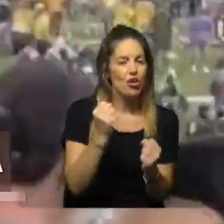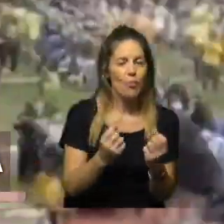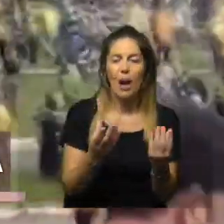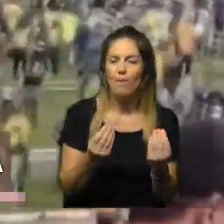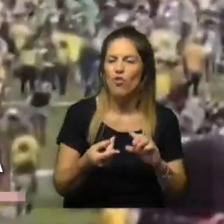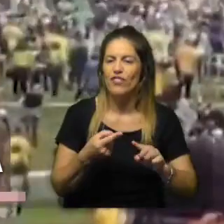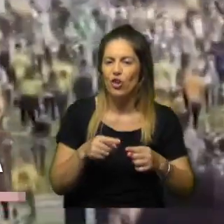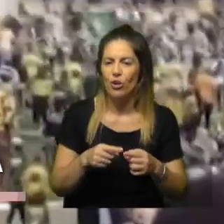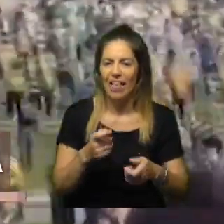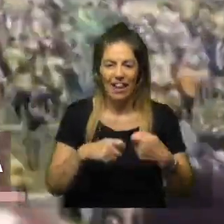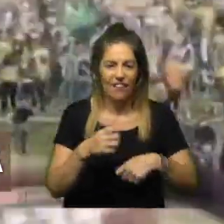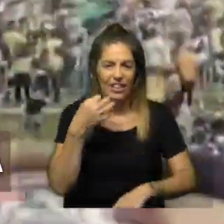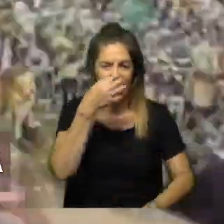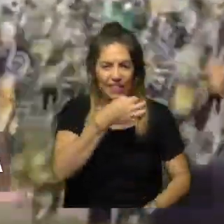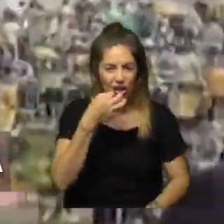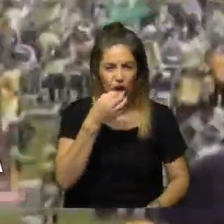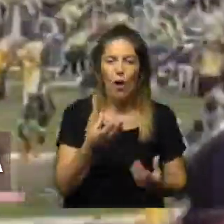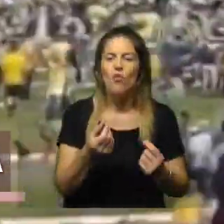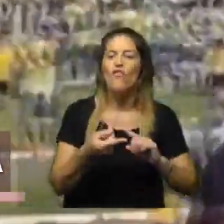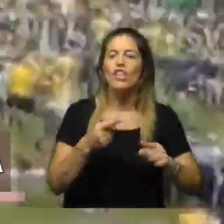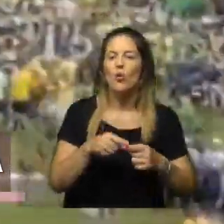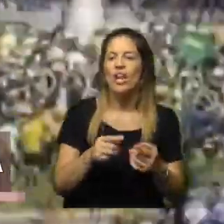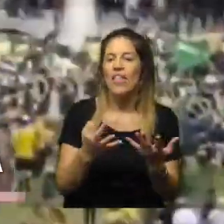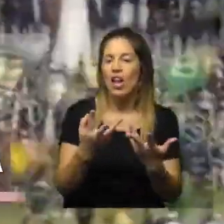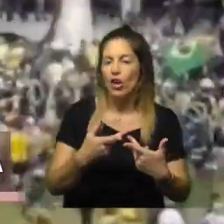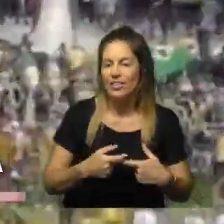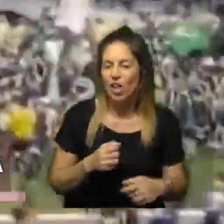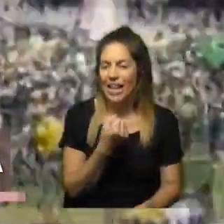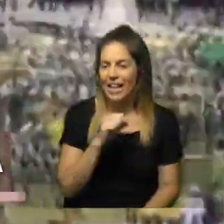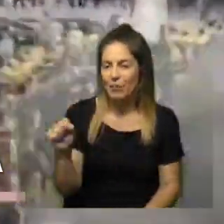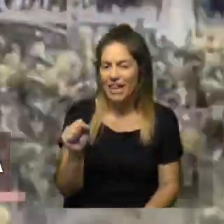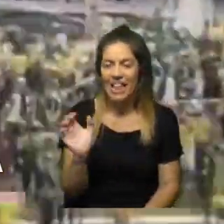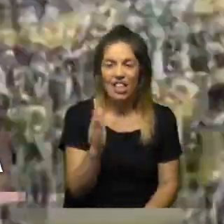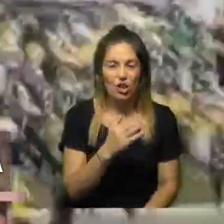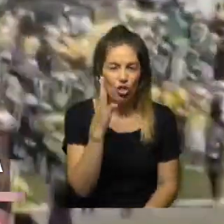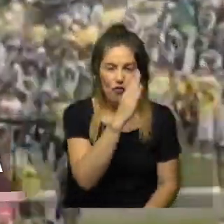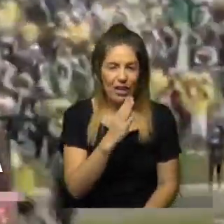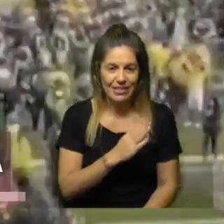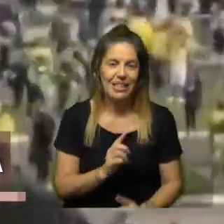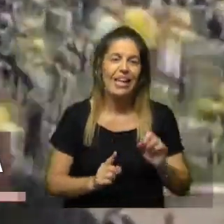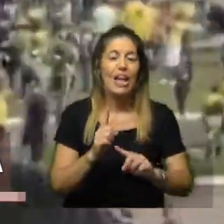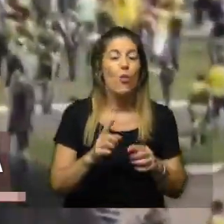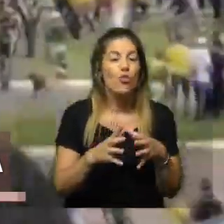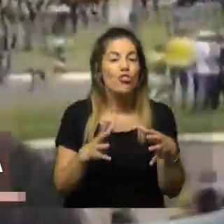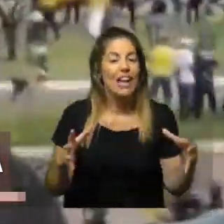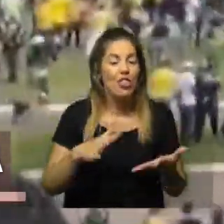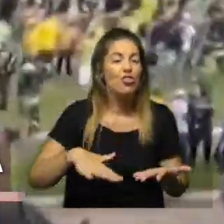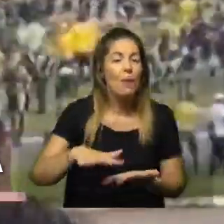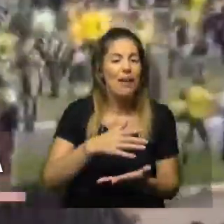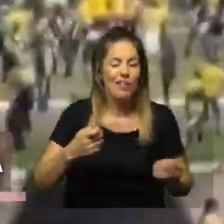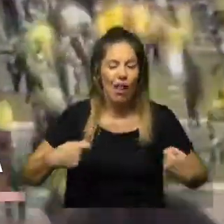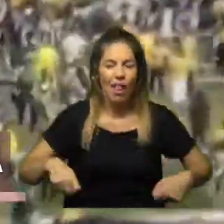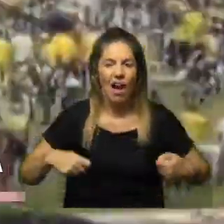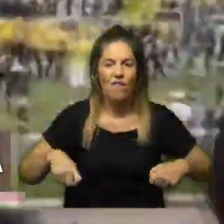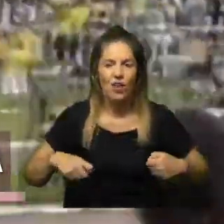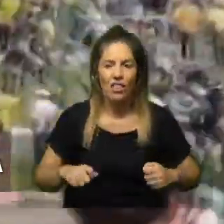al narcotráfico, muy vinculada a las organizaciones criminales en todo Brasil, son en algunos grandes espacios de lavado de dinero